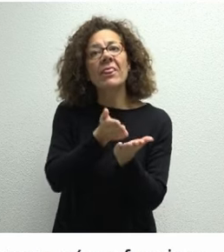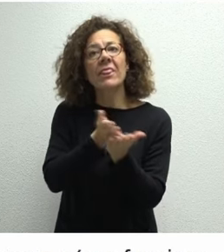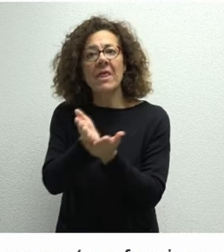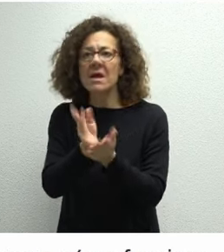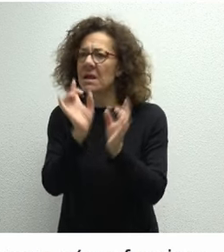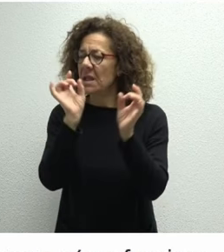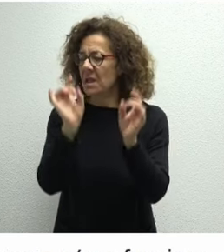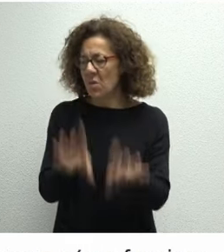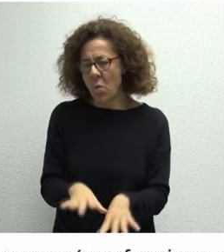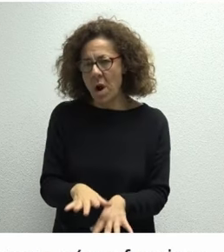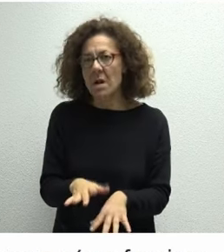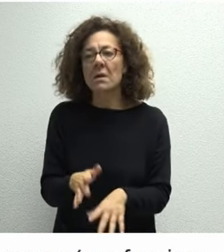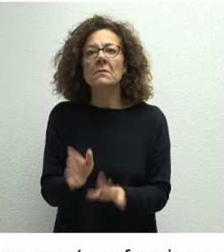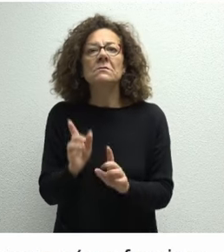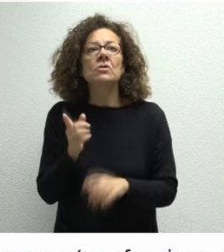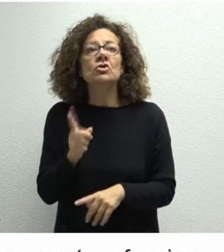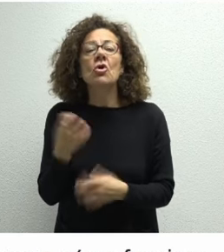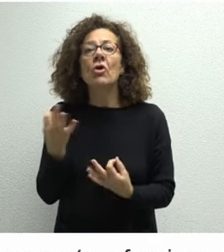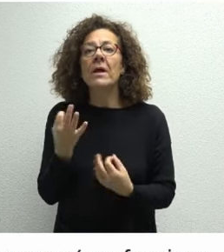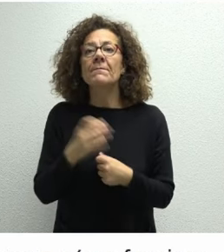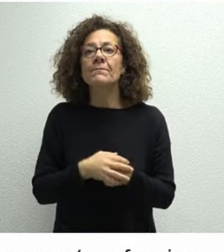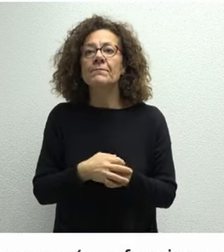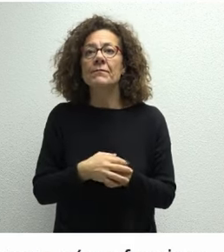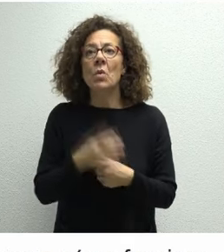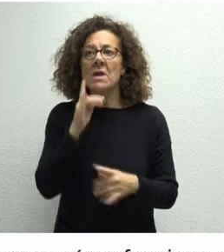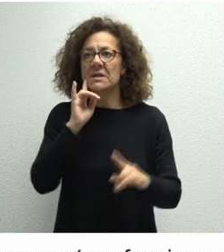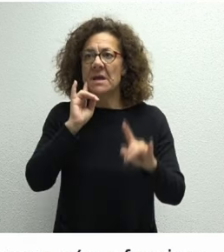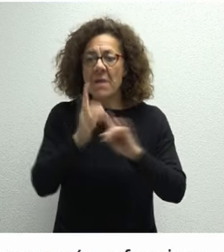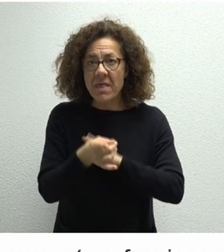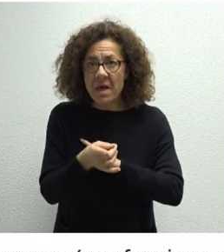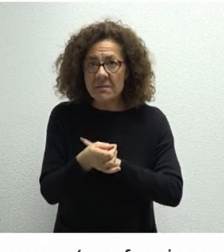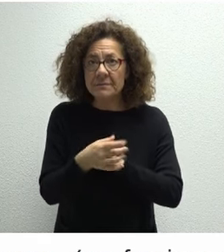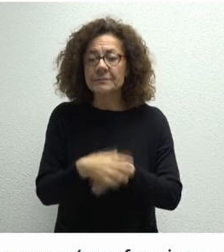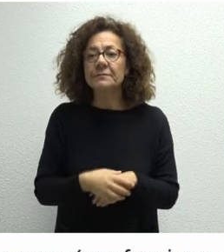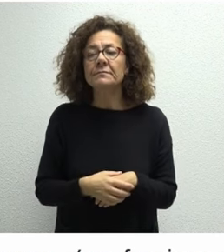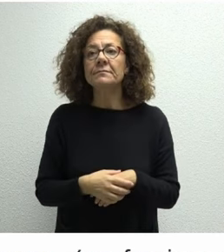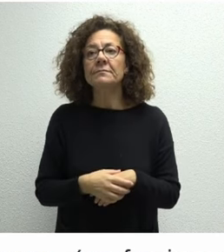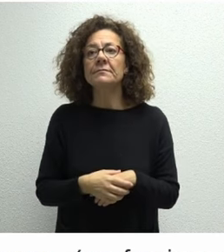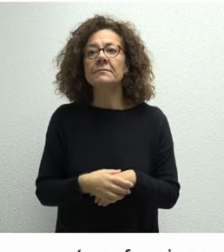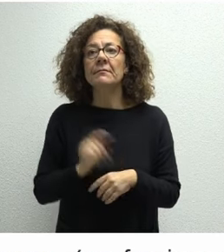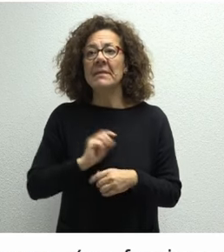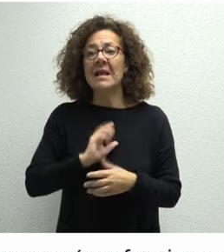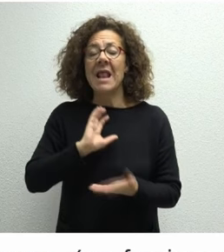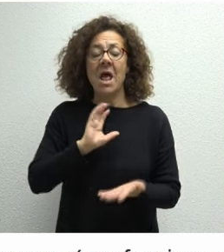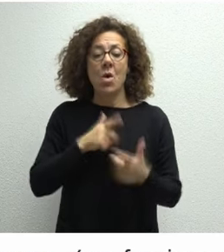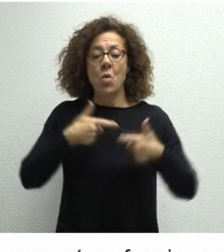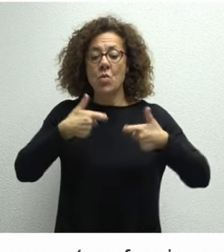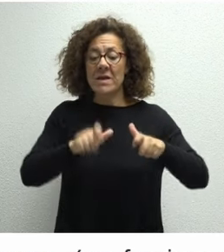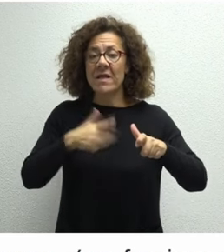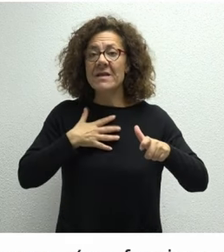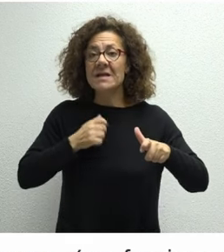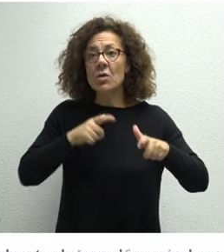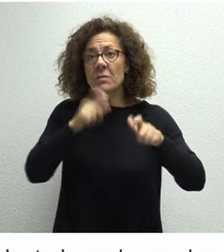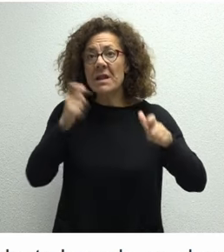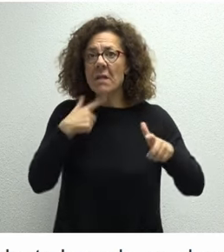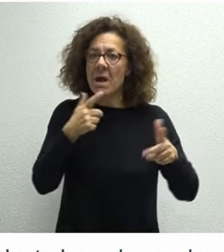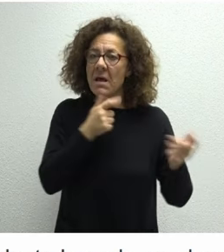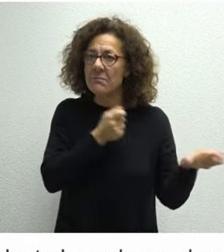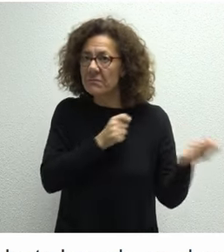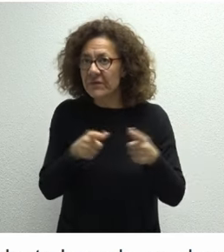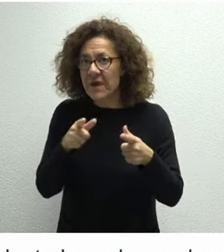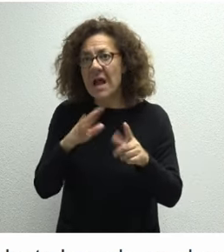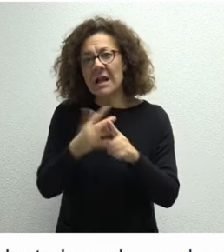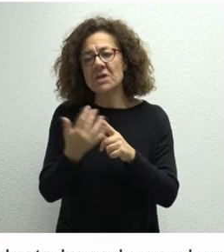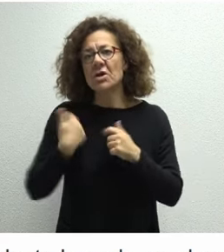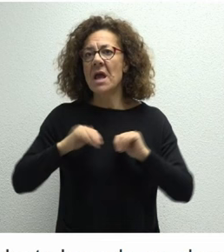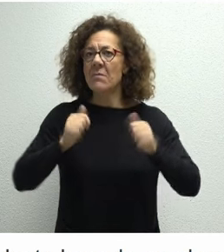Exactamente igual simplemente una una llamada desde la unidad de Salud Mental para derivar noos el caso y ponernos